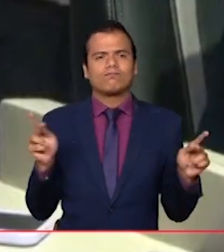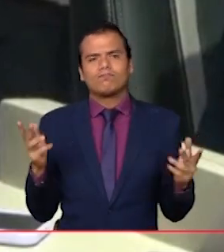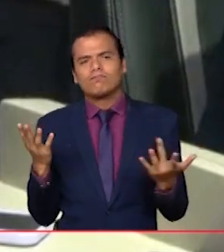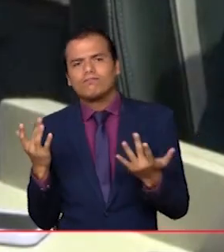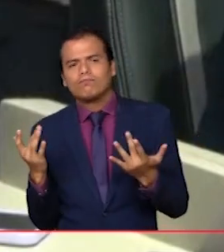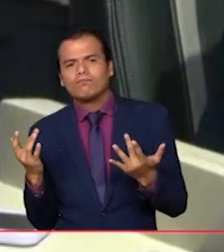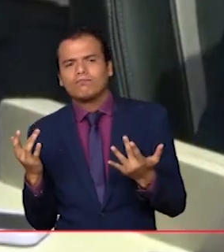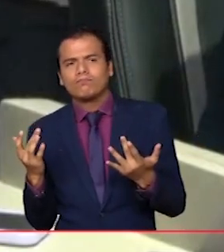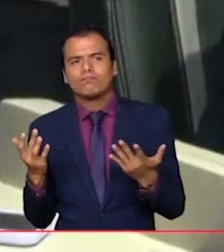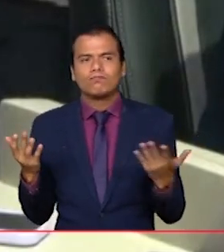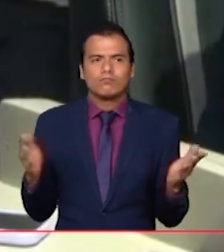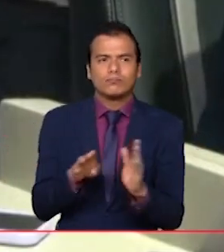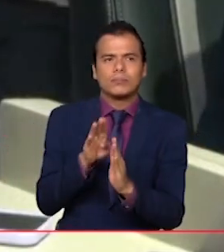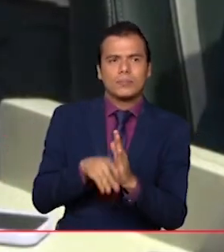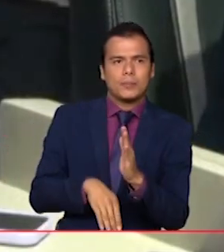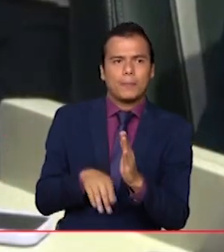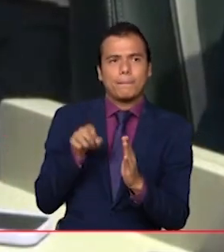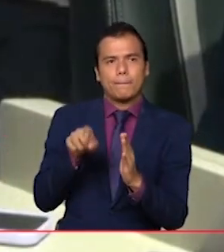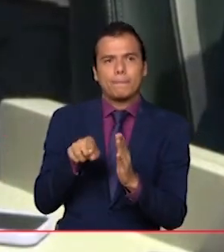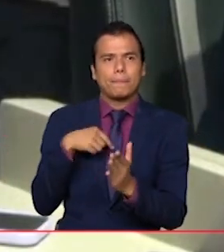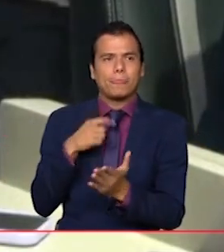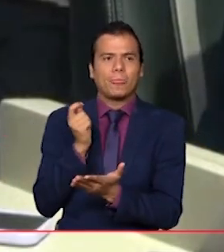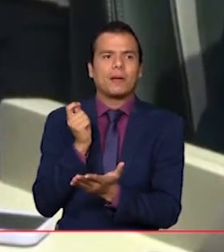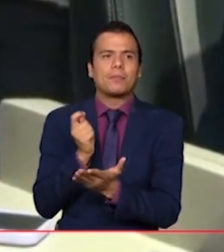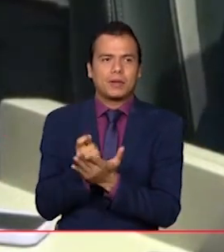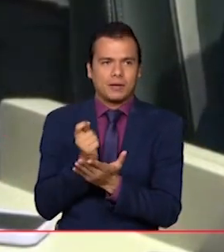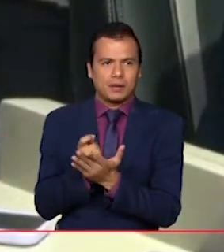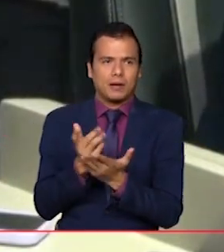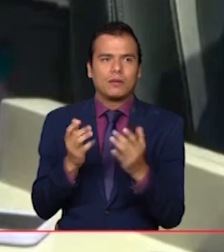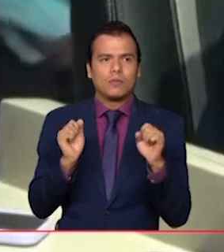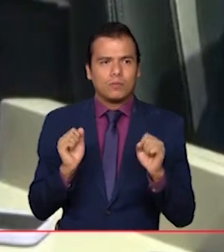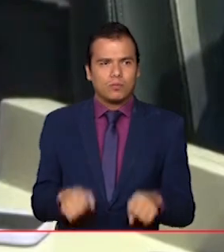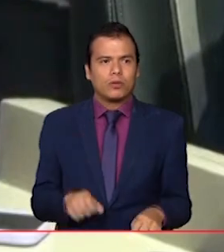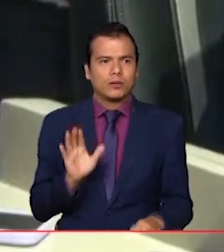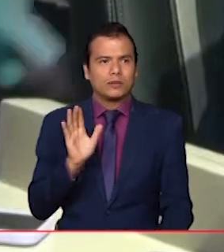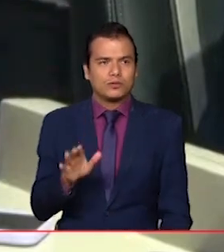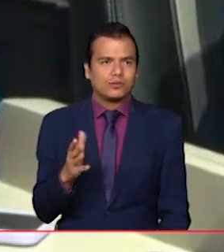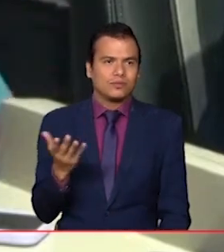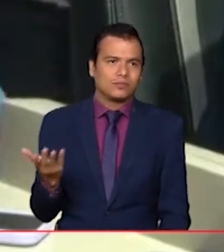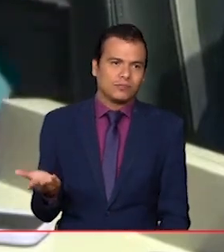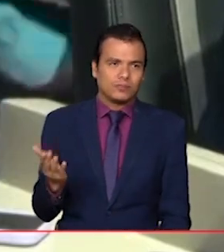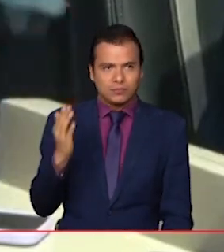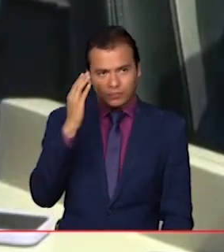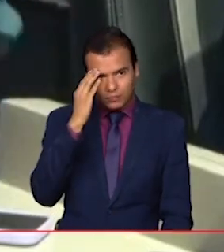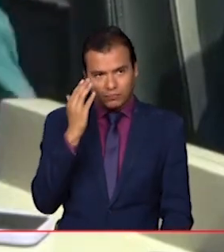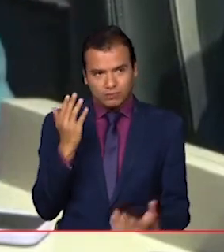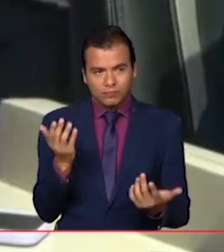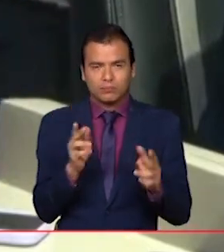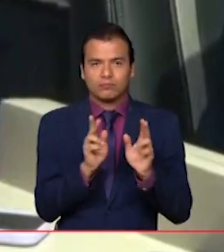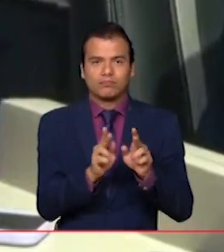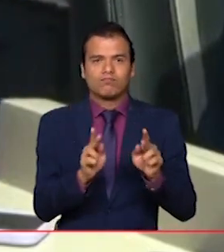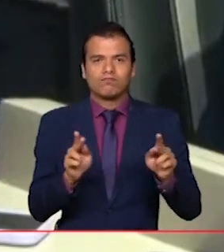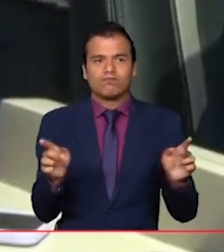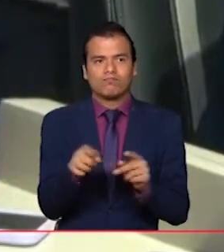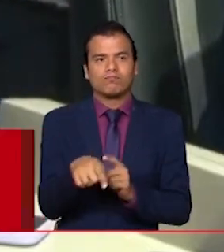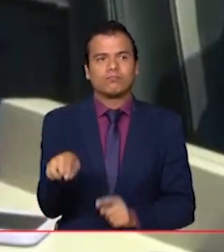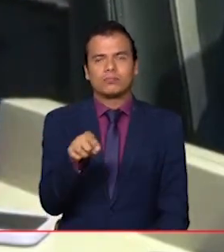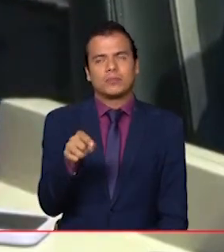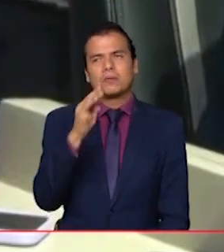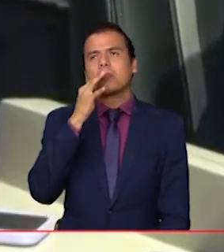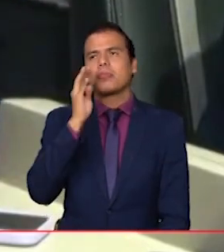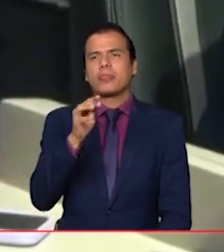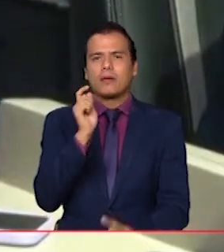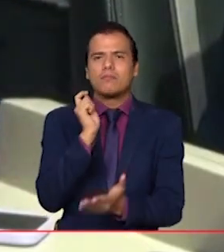esperando de manera constante que lleguen esos papayazos para medianamente poder pagar, porque es que las personas no dejan de pagar,